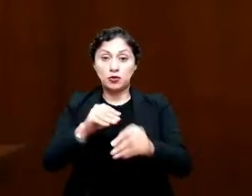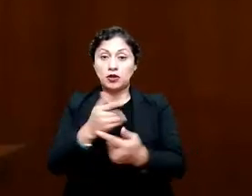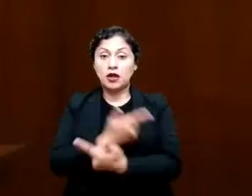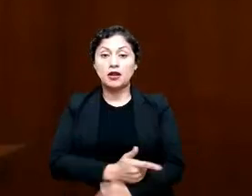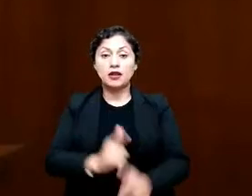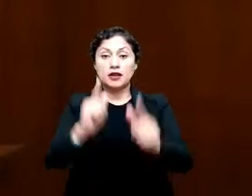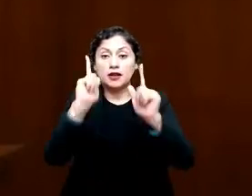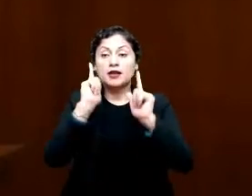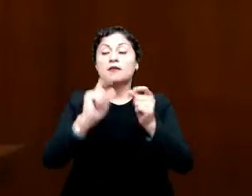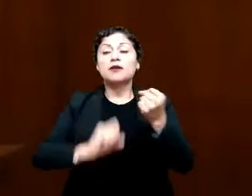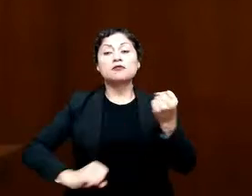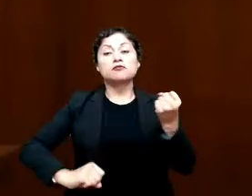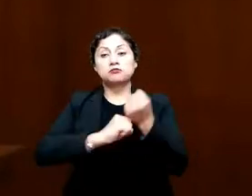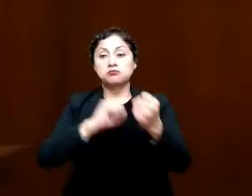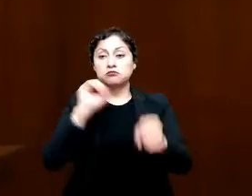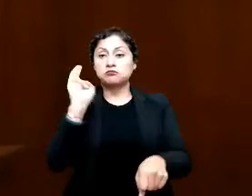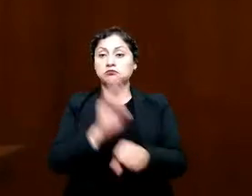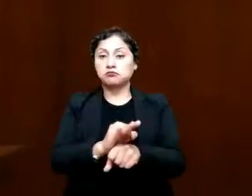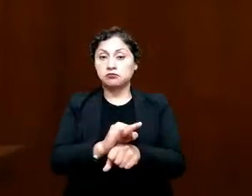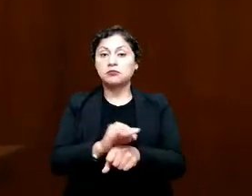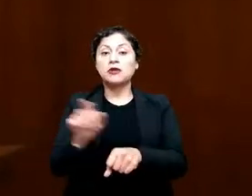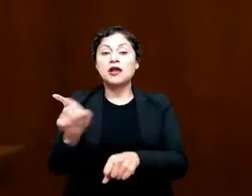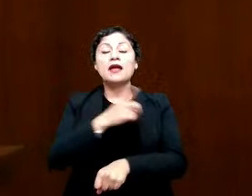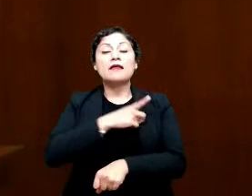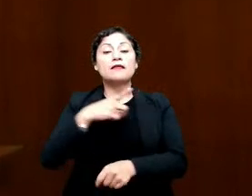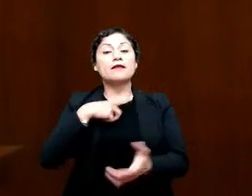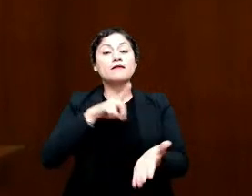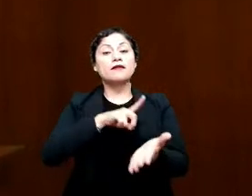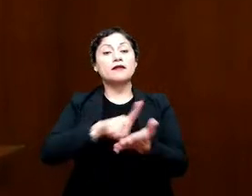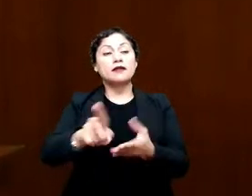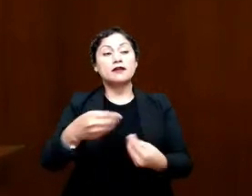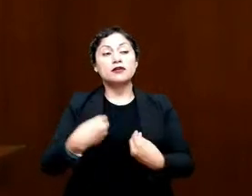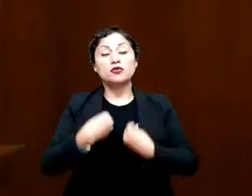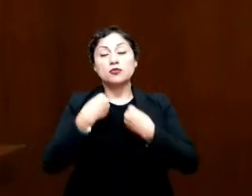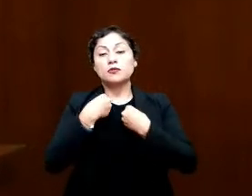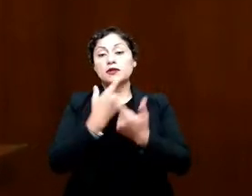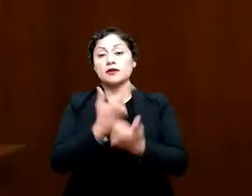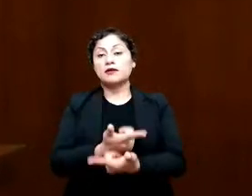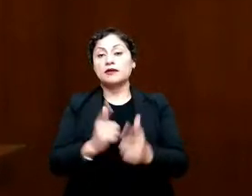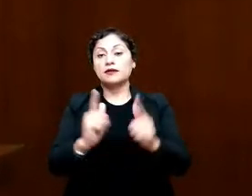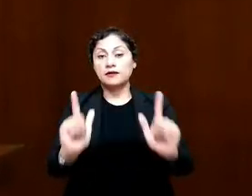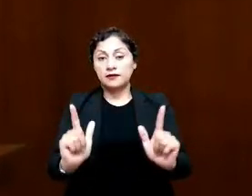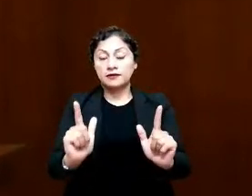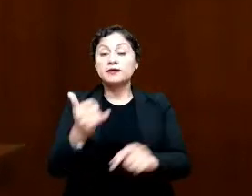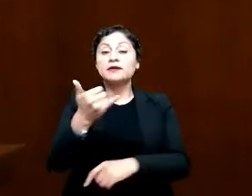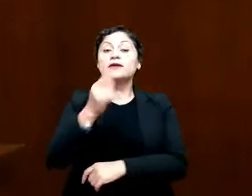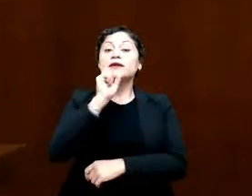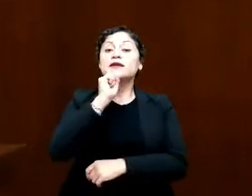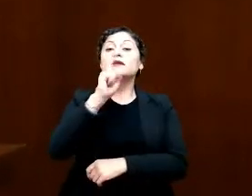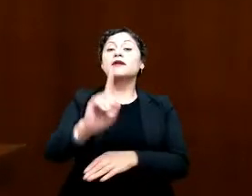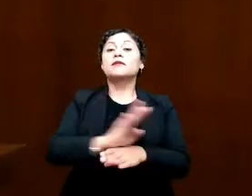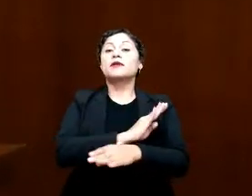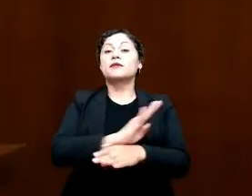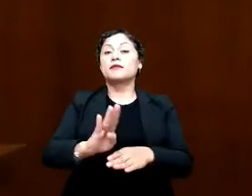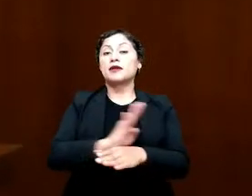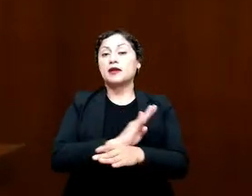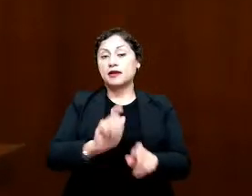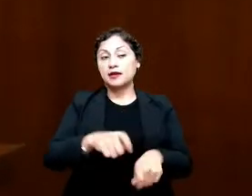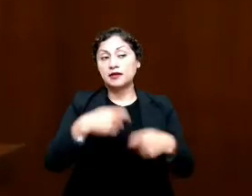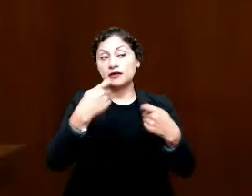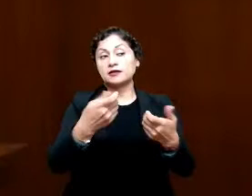sustentable. Garantizar el derecho a la vida y a la libertad, al bienestar, es en